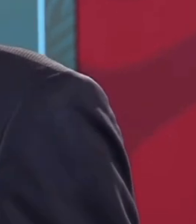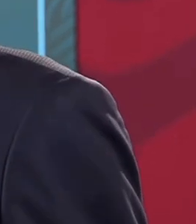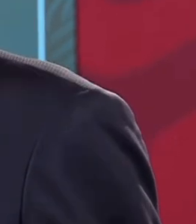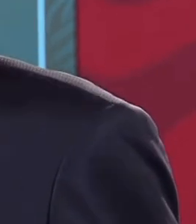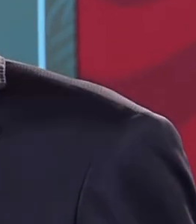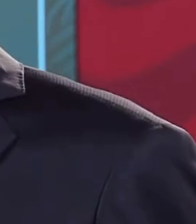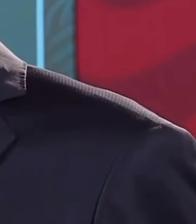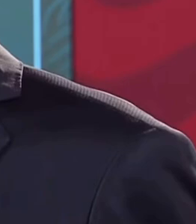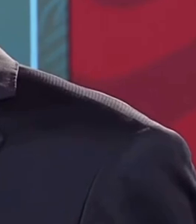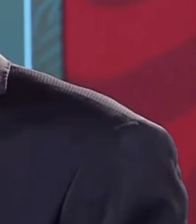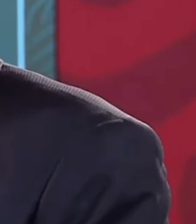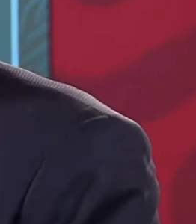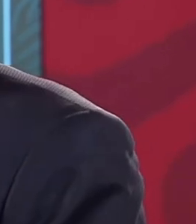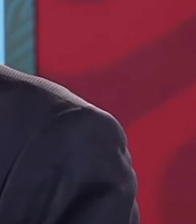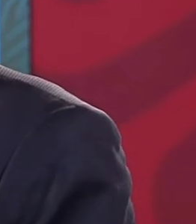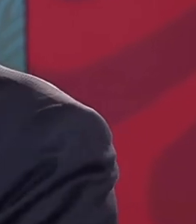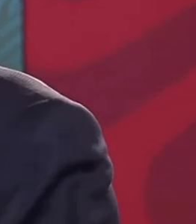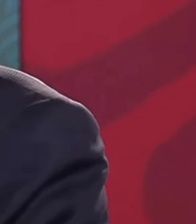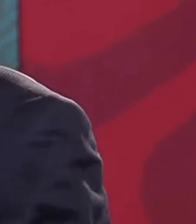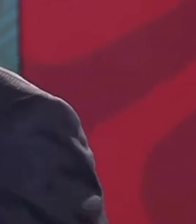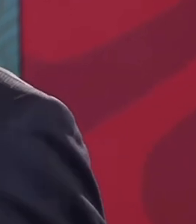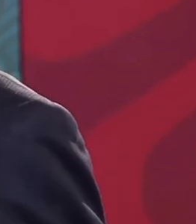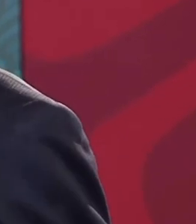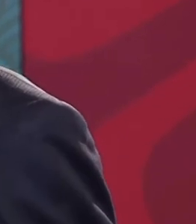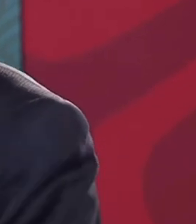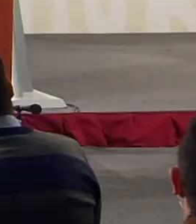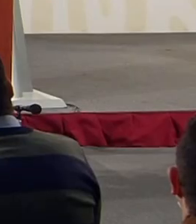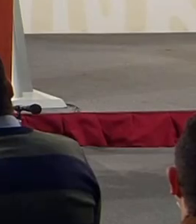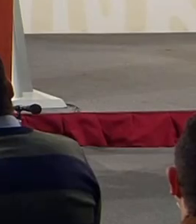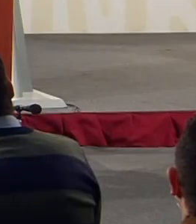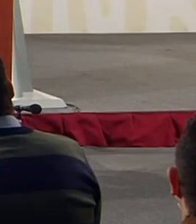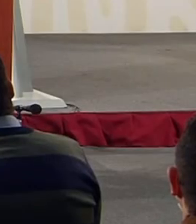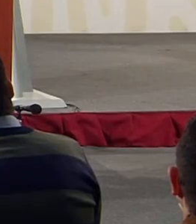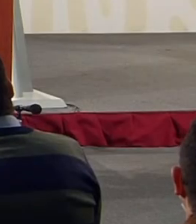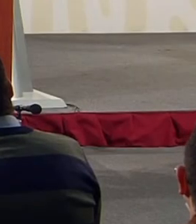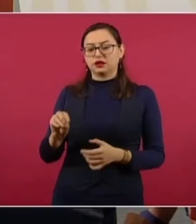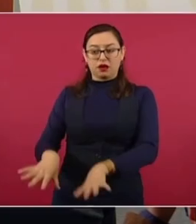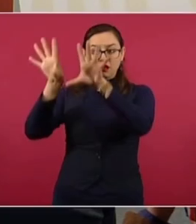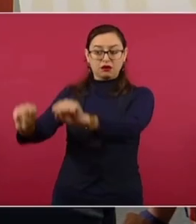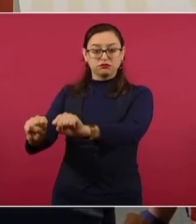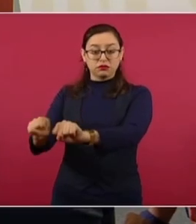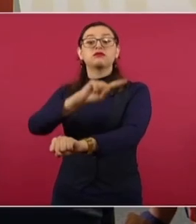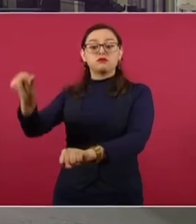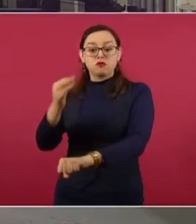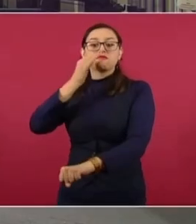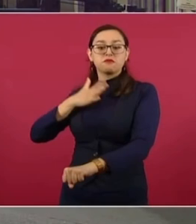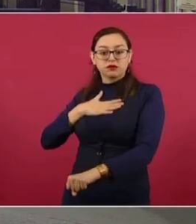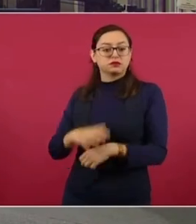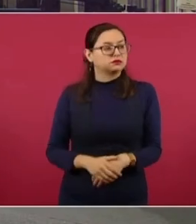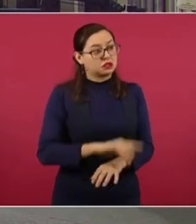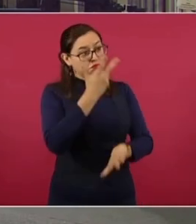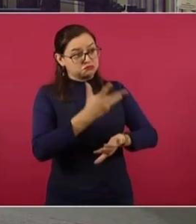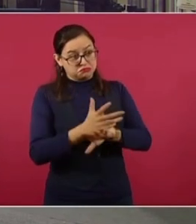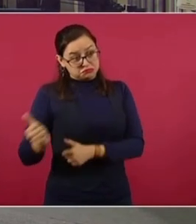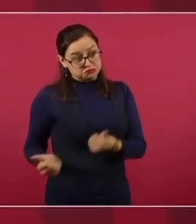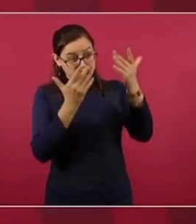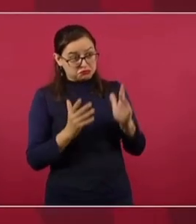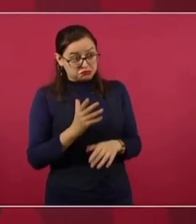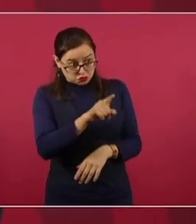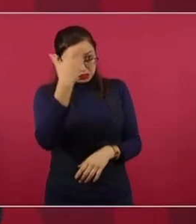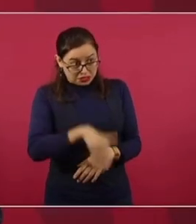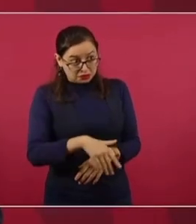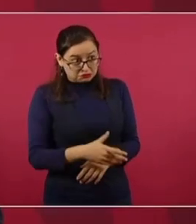conocer lo que se hace para que no haya impunidad en México. Para nadie, sea quien sea. ¿Y está de acuerdo en que sea extraditada a Estados Unidos? Eso